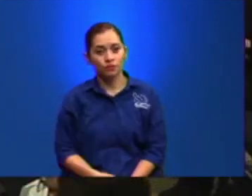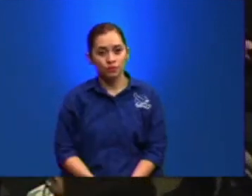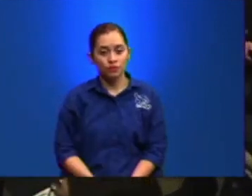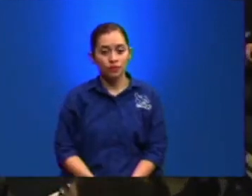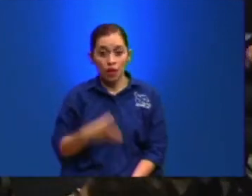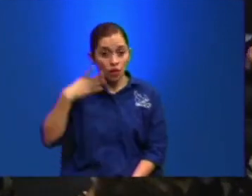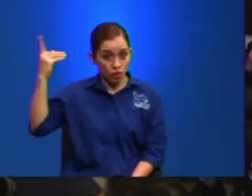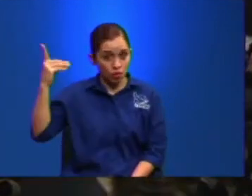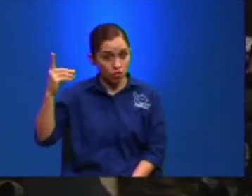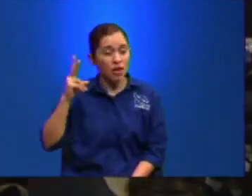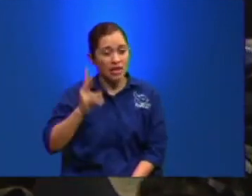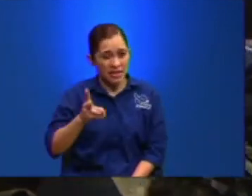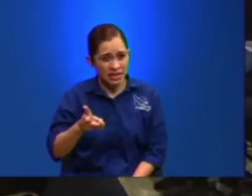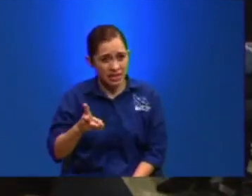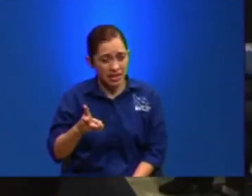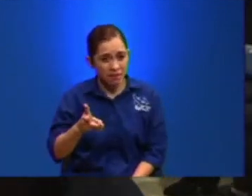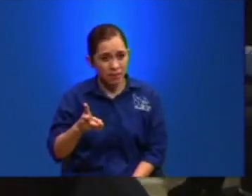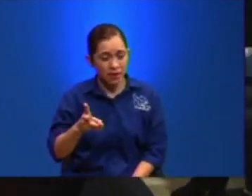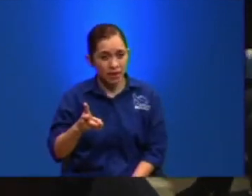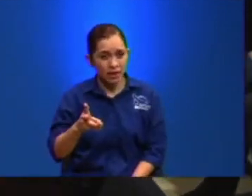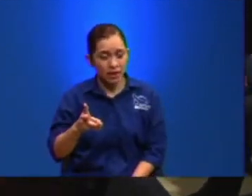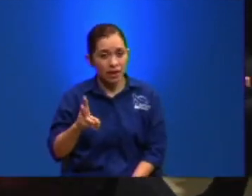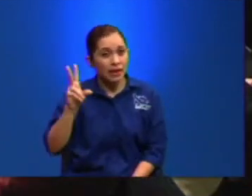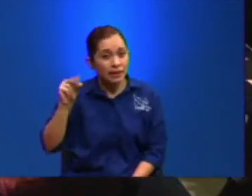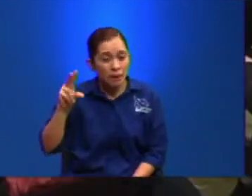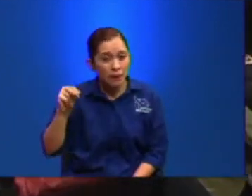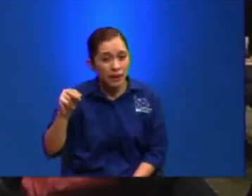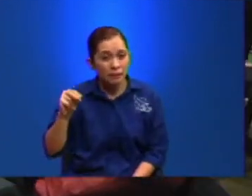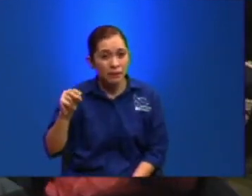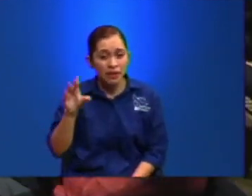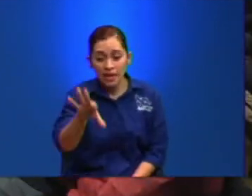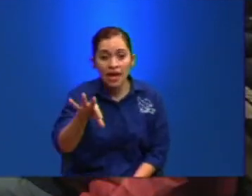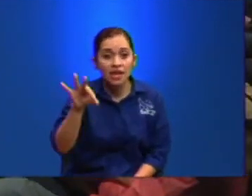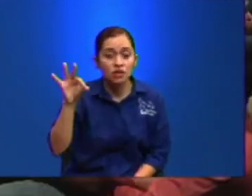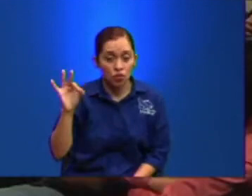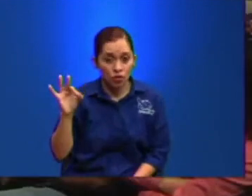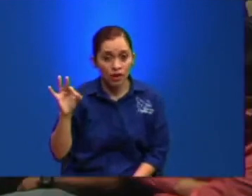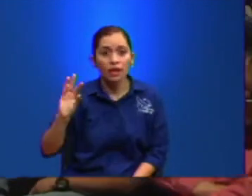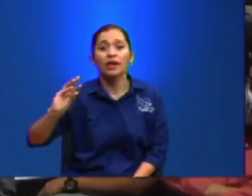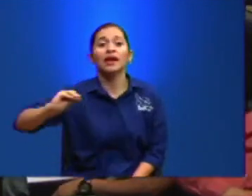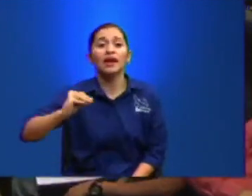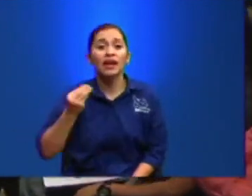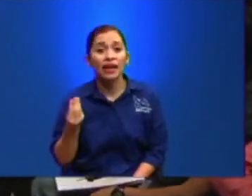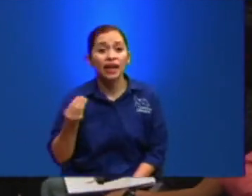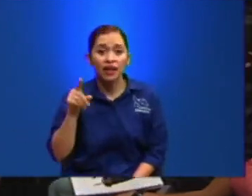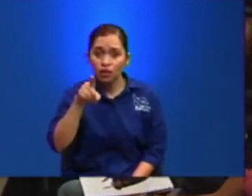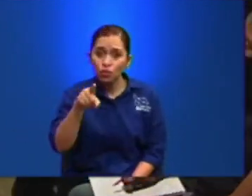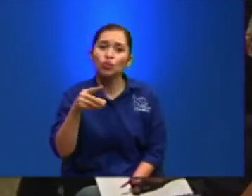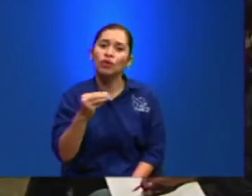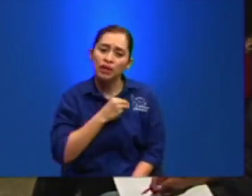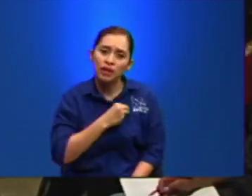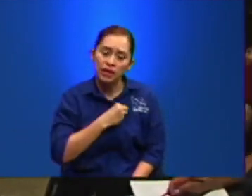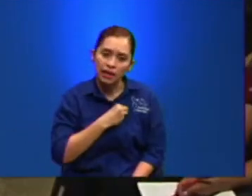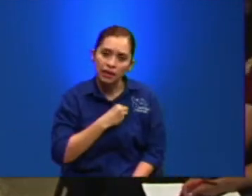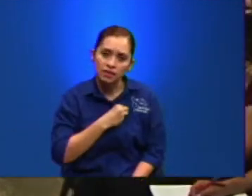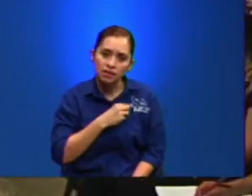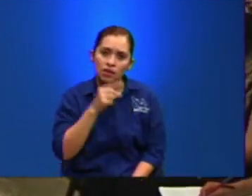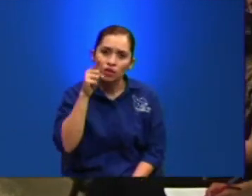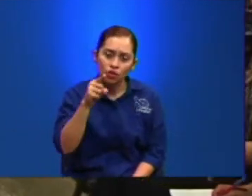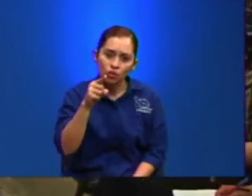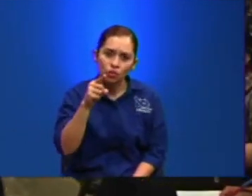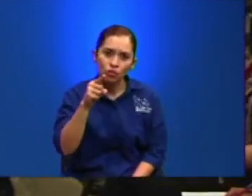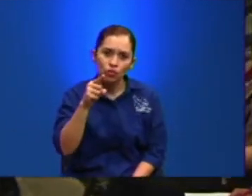bendición la maldición te pongo delante de ti la vid la muerte decide a quién le vas a hacer mirar los dioses de los amorosos